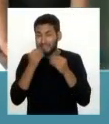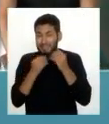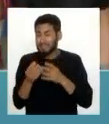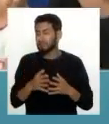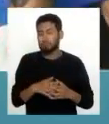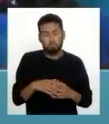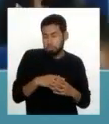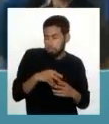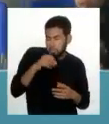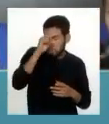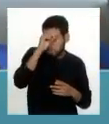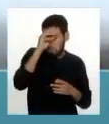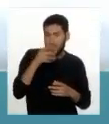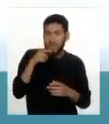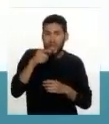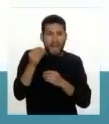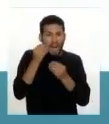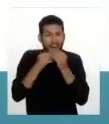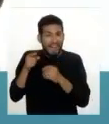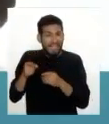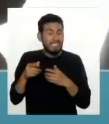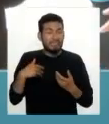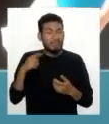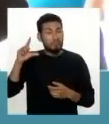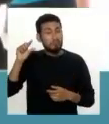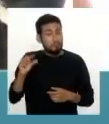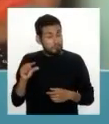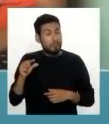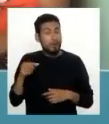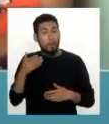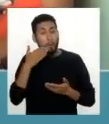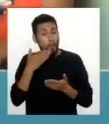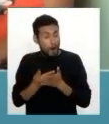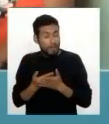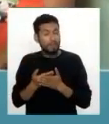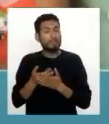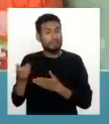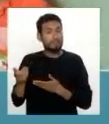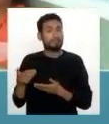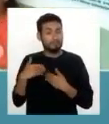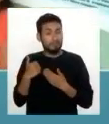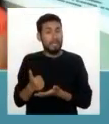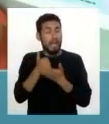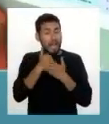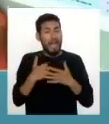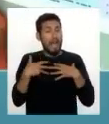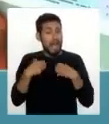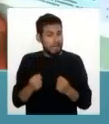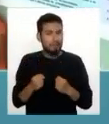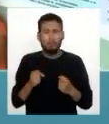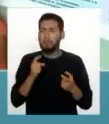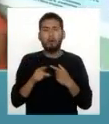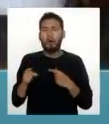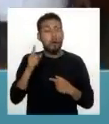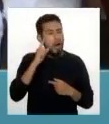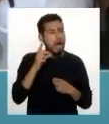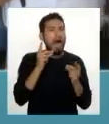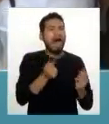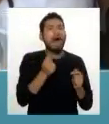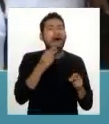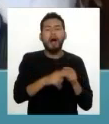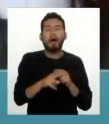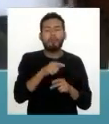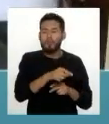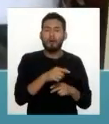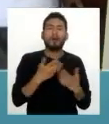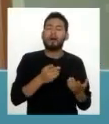no conocen que alimentos que quizás pueden ser más económicos para ellos pueden revertir esto y solamente buscan lo más práctico y lo que va a llenar